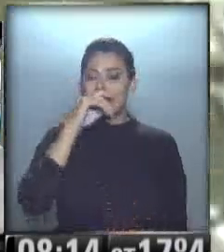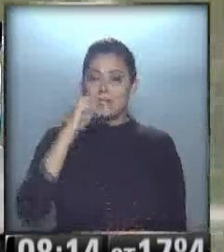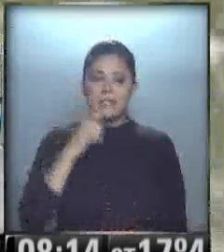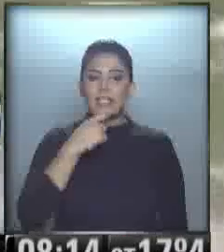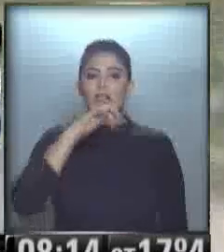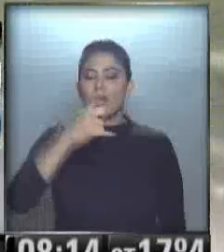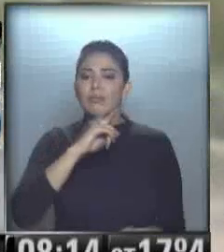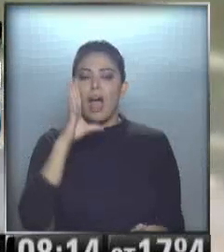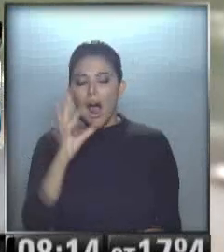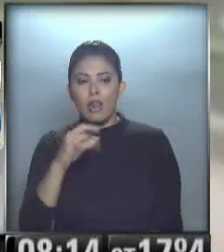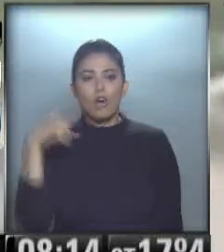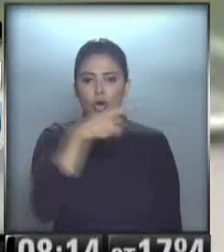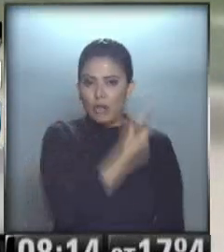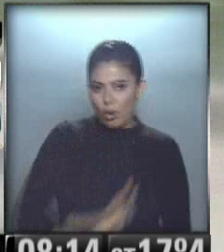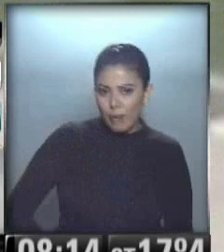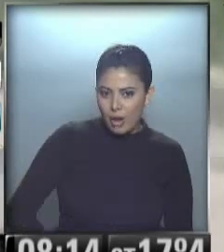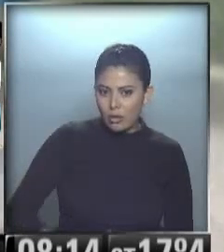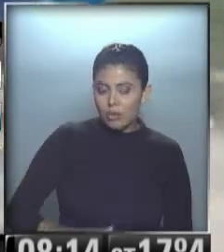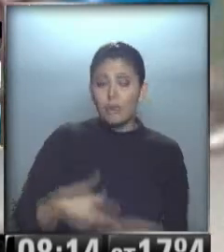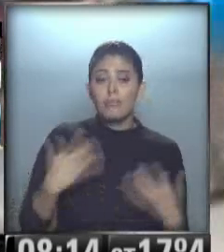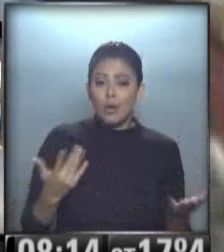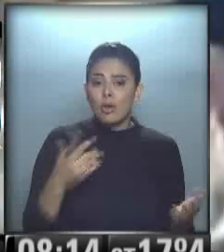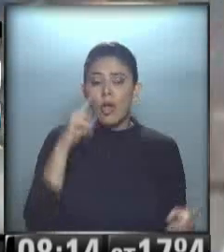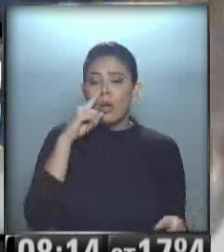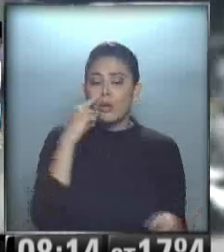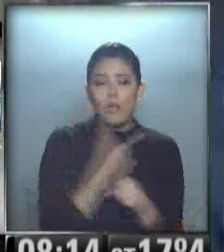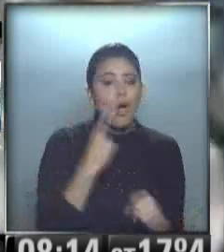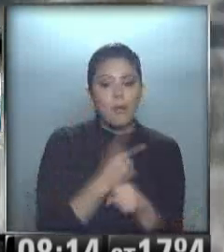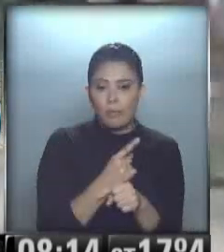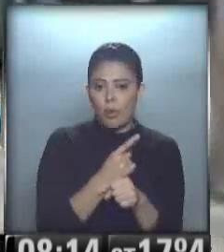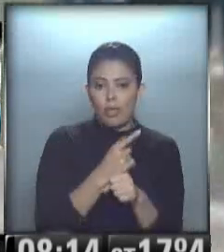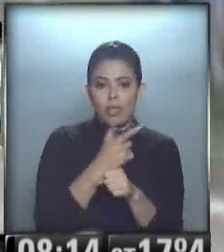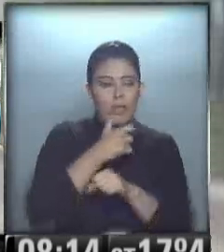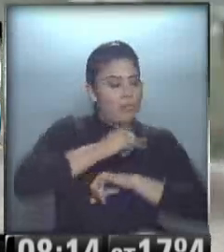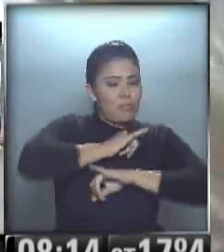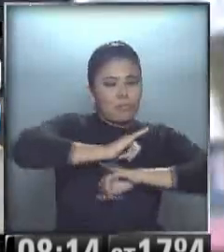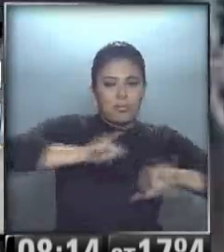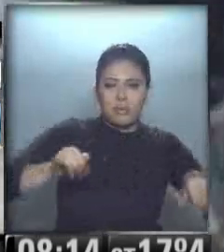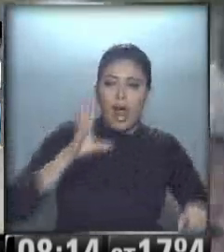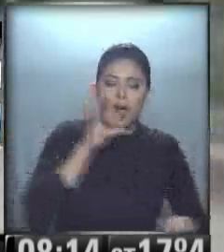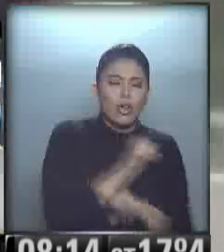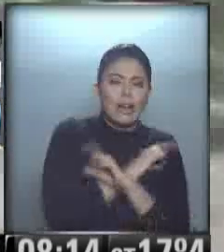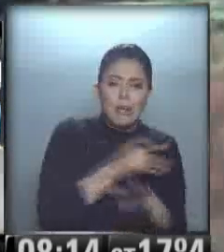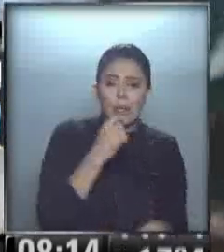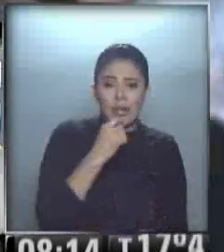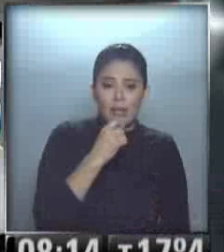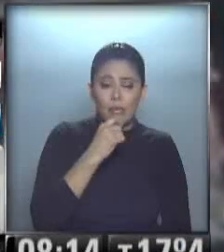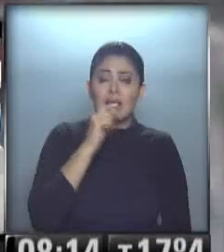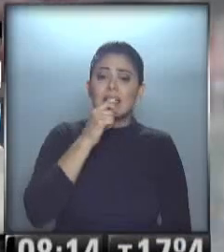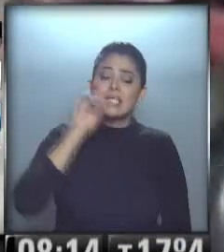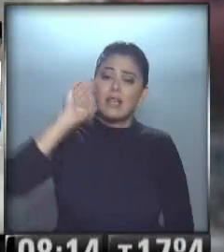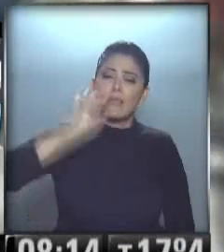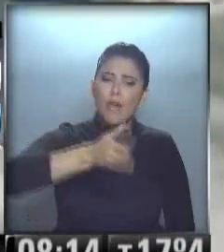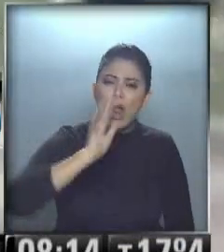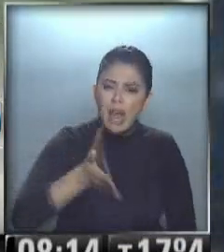interrupción institucional, hace que no le demos la trascendencia que tiene un acto tan grave que es de que la renuncia de la violencia de